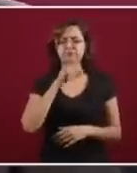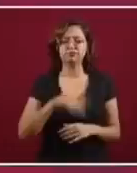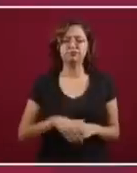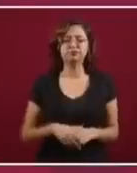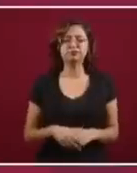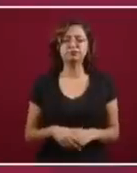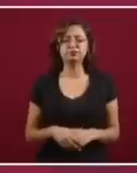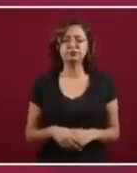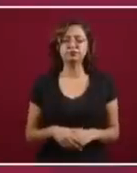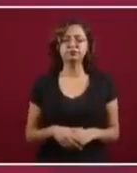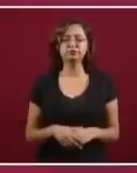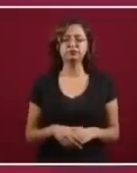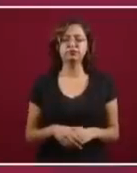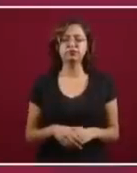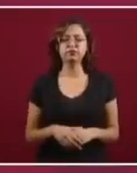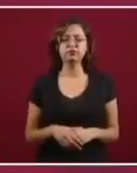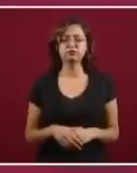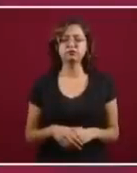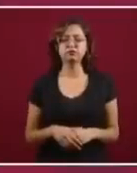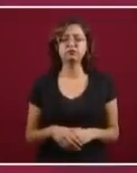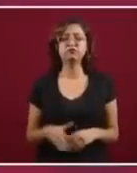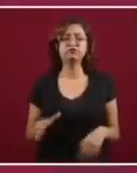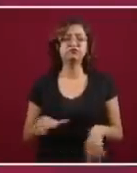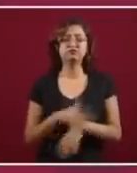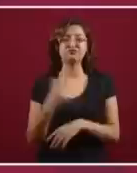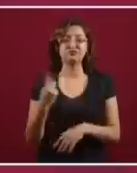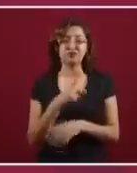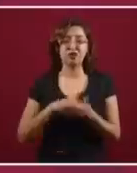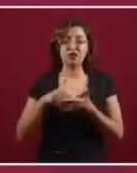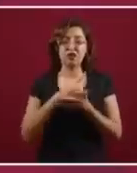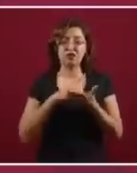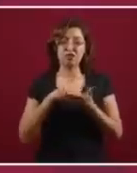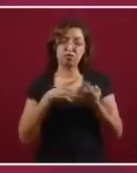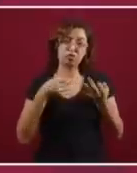porque eso es el infierno